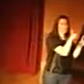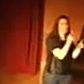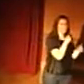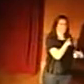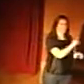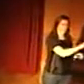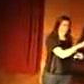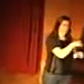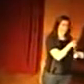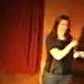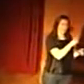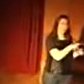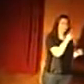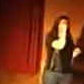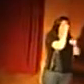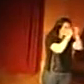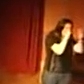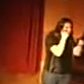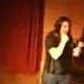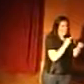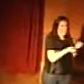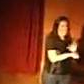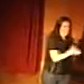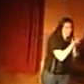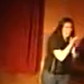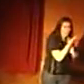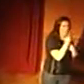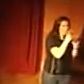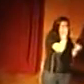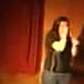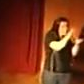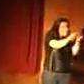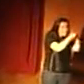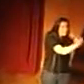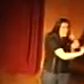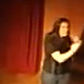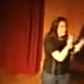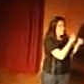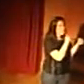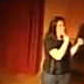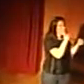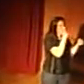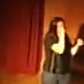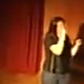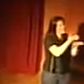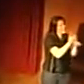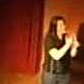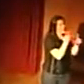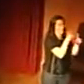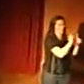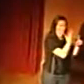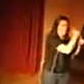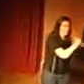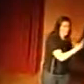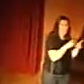intelectual de creación de interpretación y de manejo de unos recursos escénicos que un paisaje